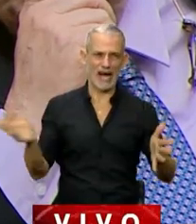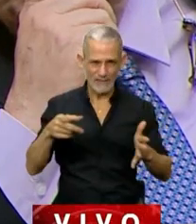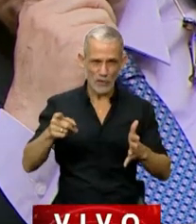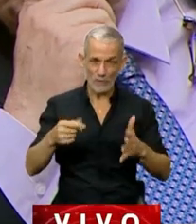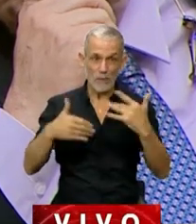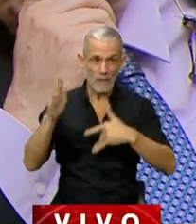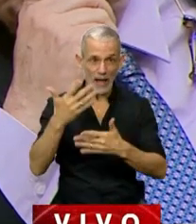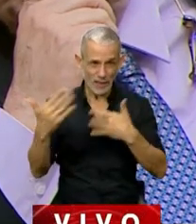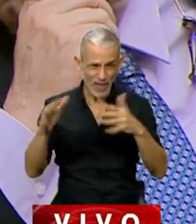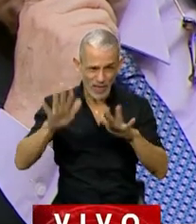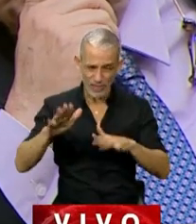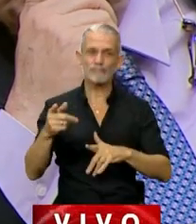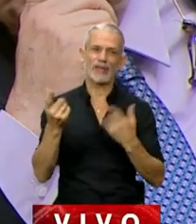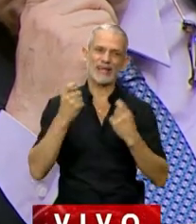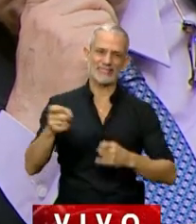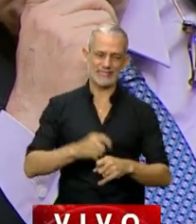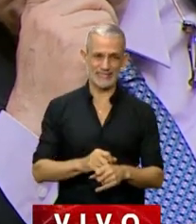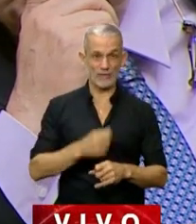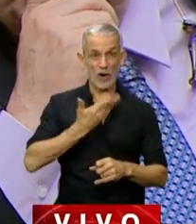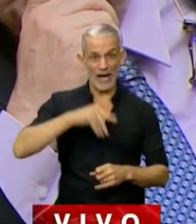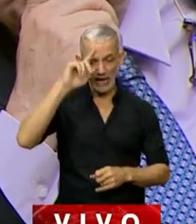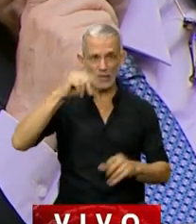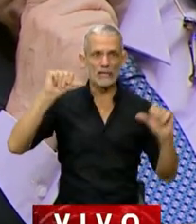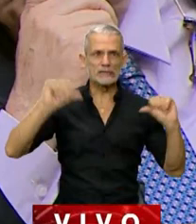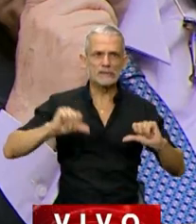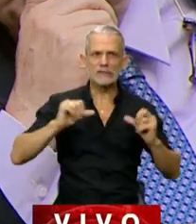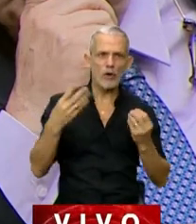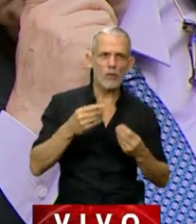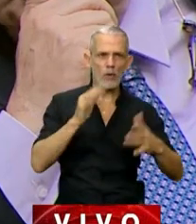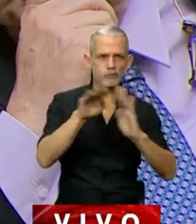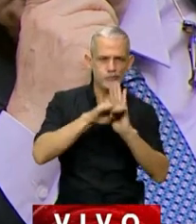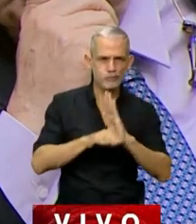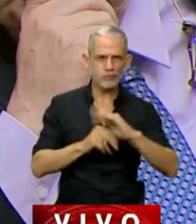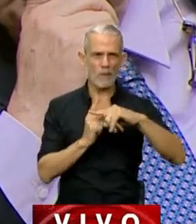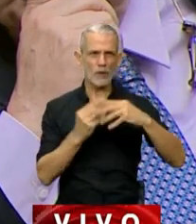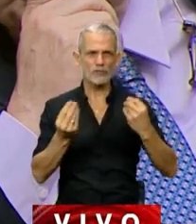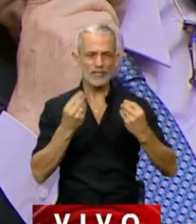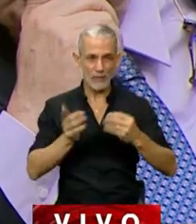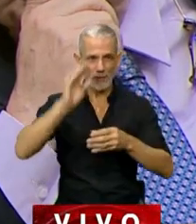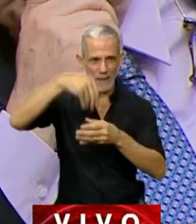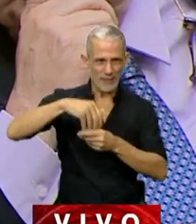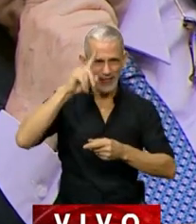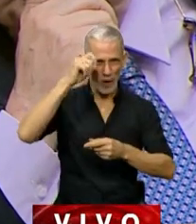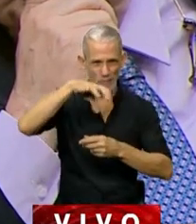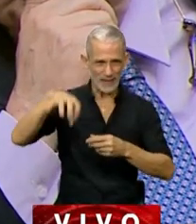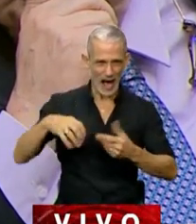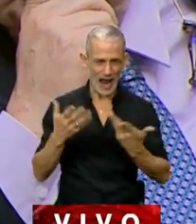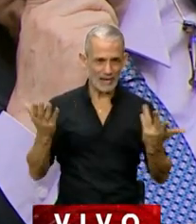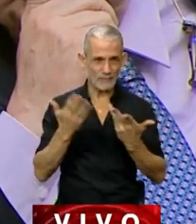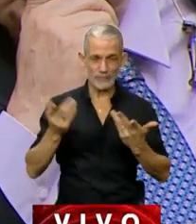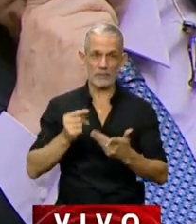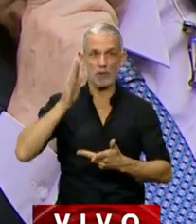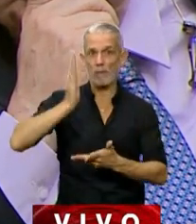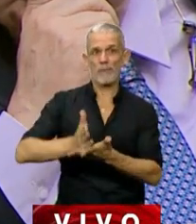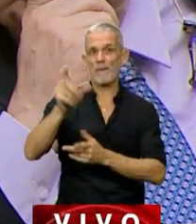de cuidados. Cuando la incapacidad de los estados para adoptar medidas positivas o interferir en los servicios de atención de la salud condena